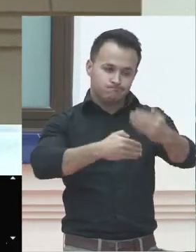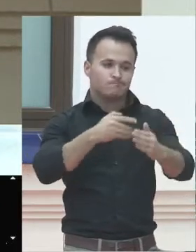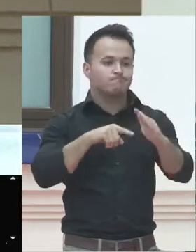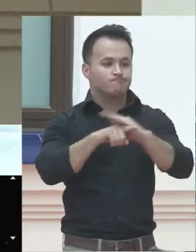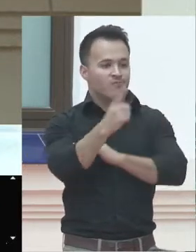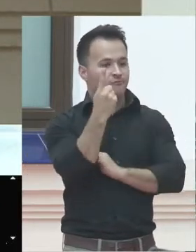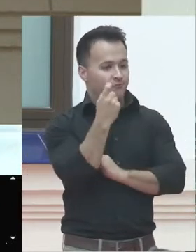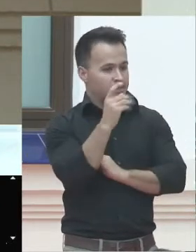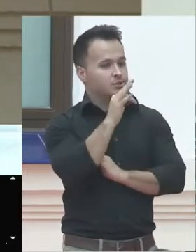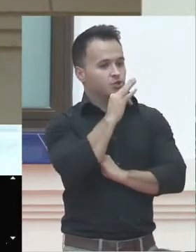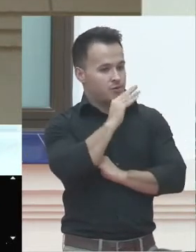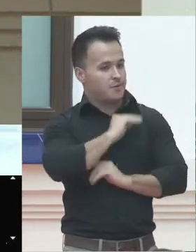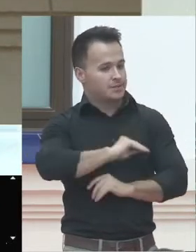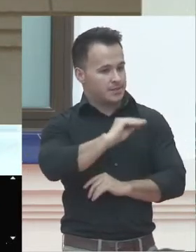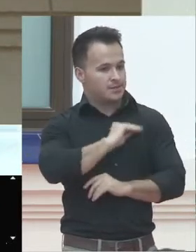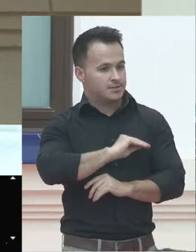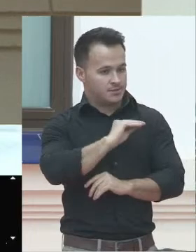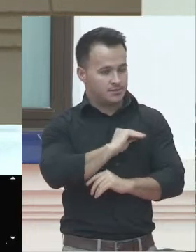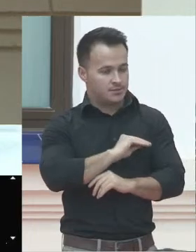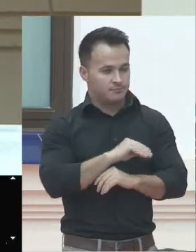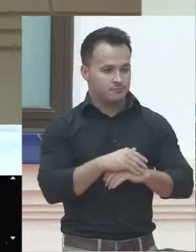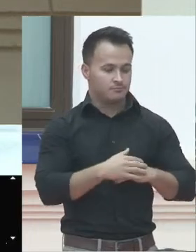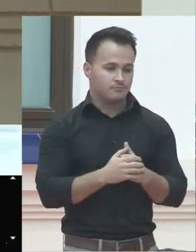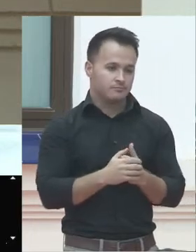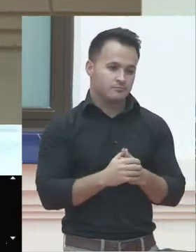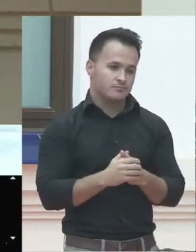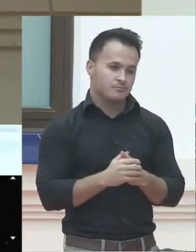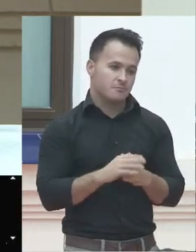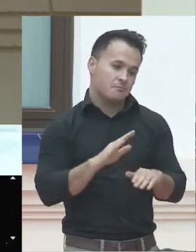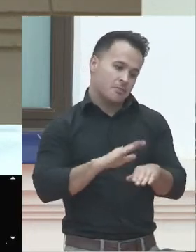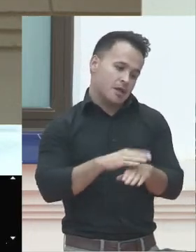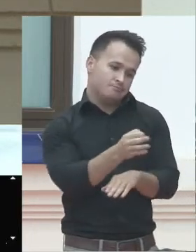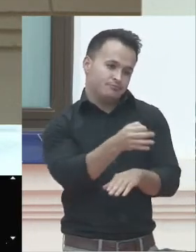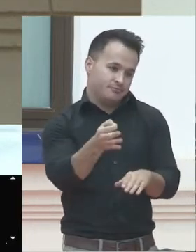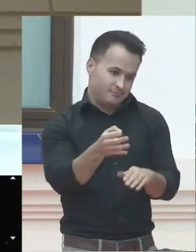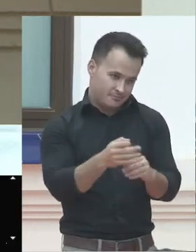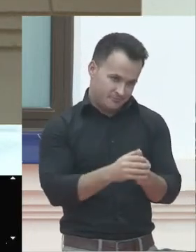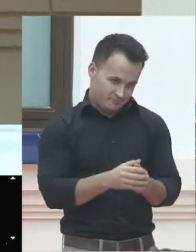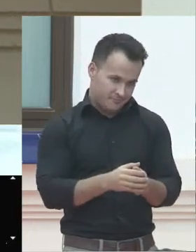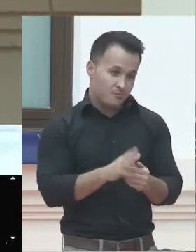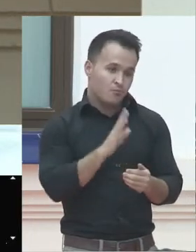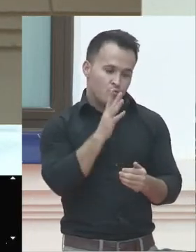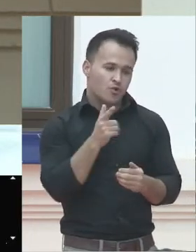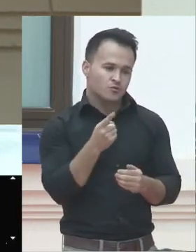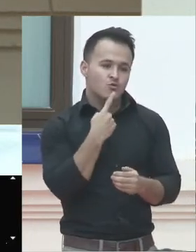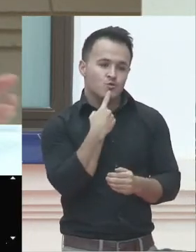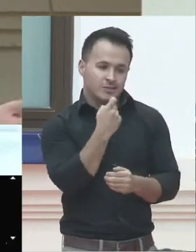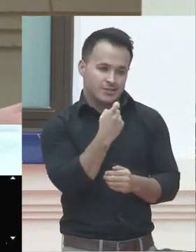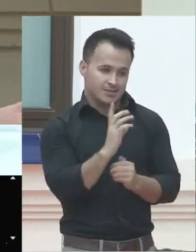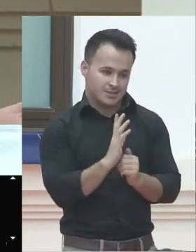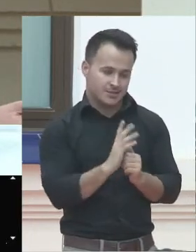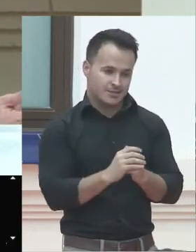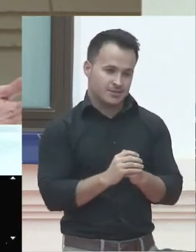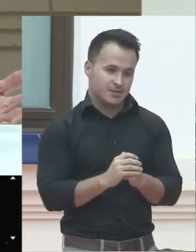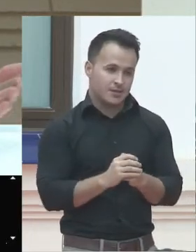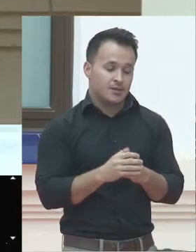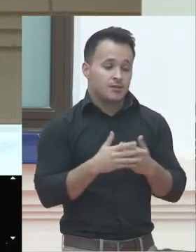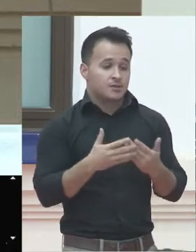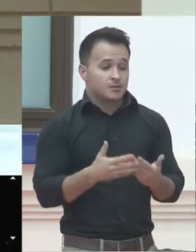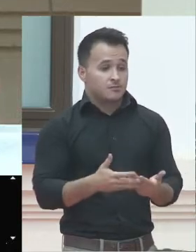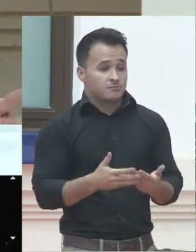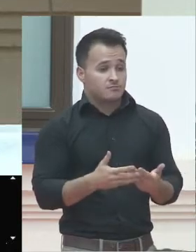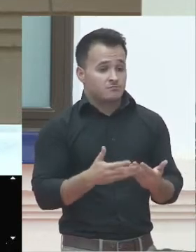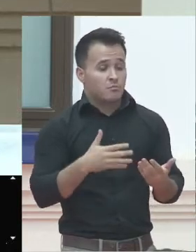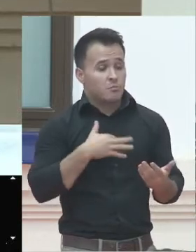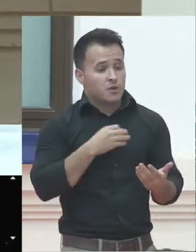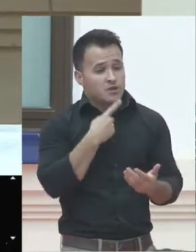para llegar a cubrir ello, sobre todo por lo que sería el coste que tiene el desarrollarlo. Por lo tanto, en el panorama, podríamos